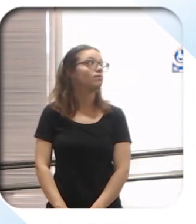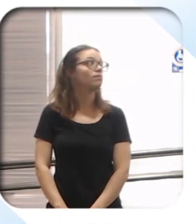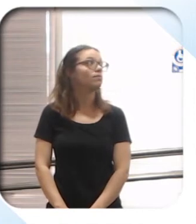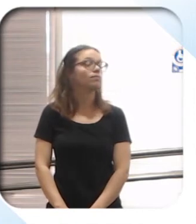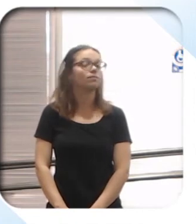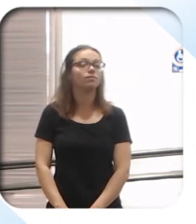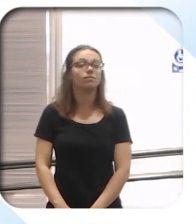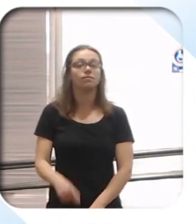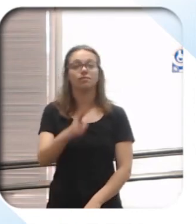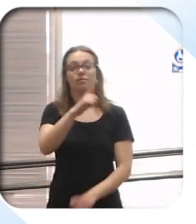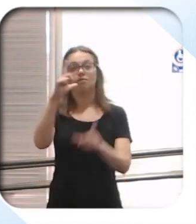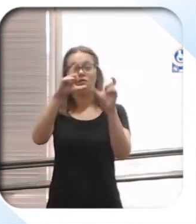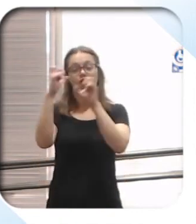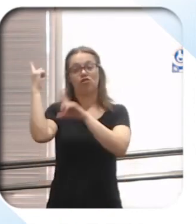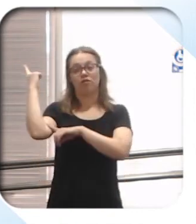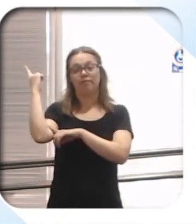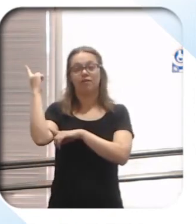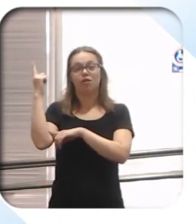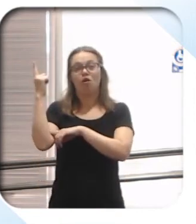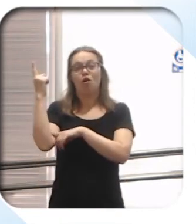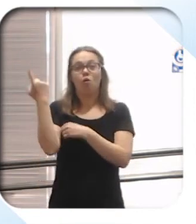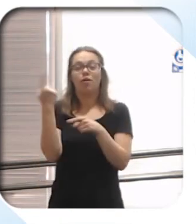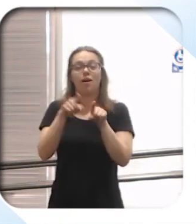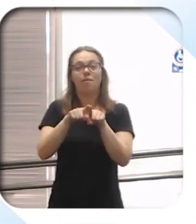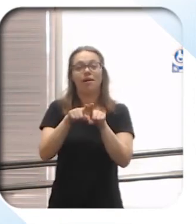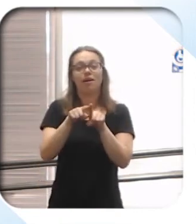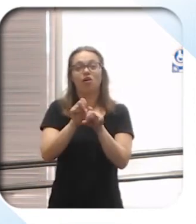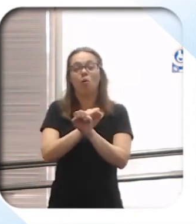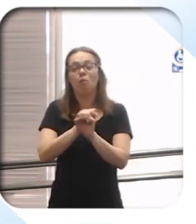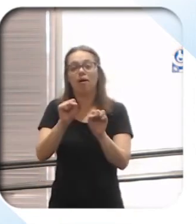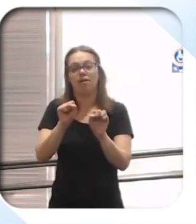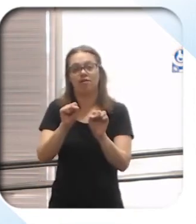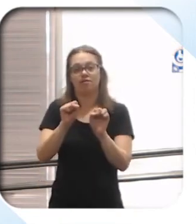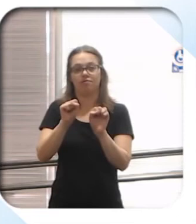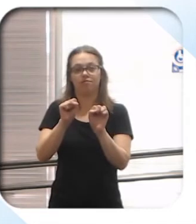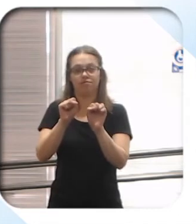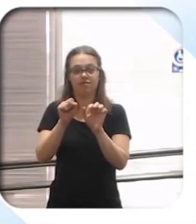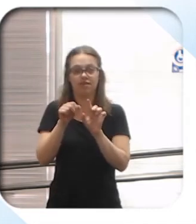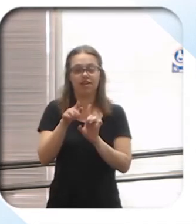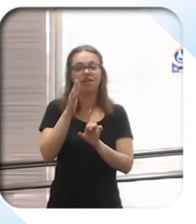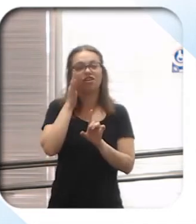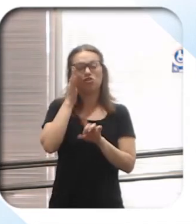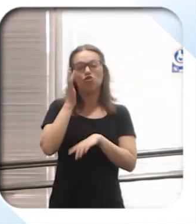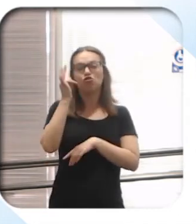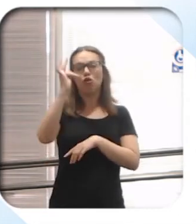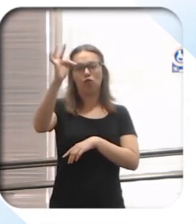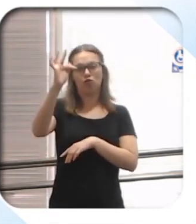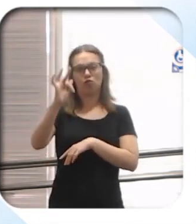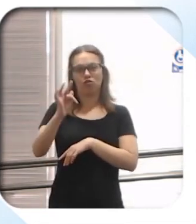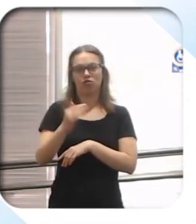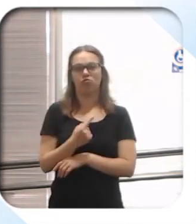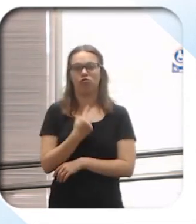Eso, ¿no? Que una pareja pueda ir encontrando su camino, su futuro.